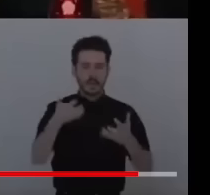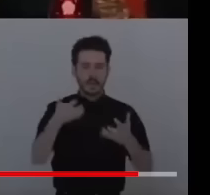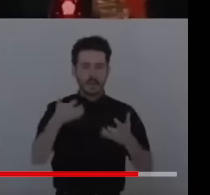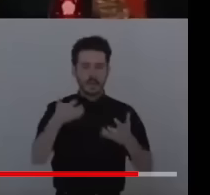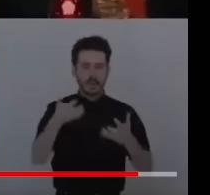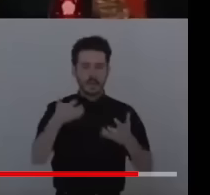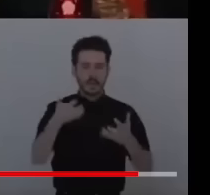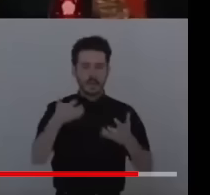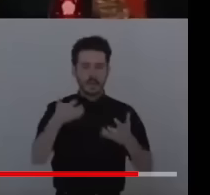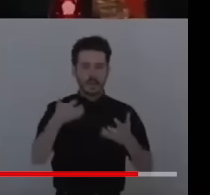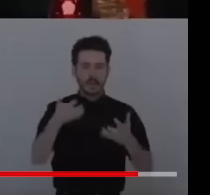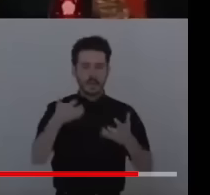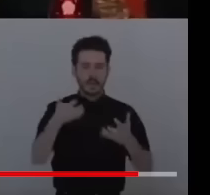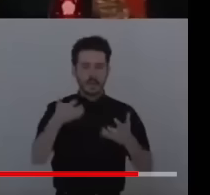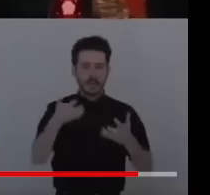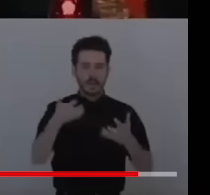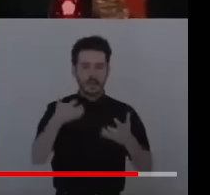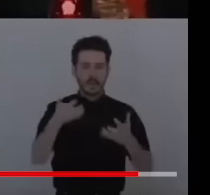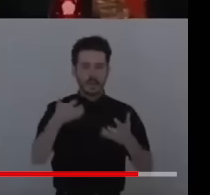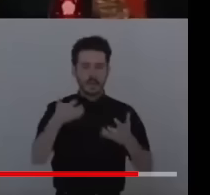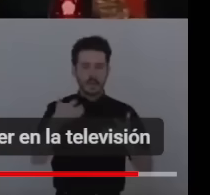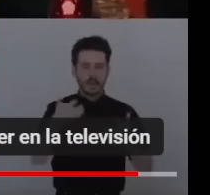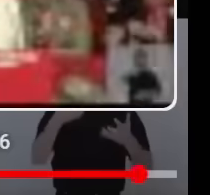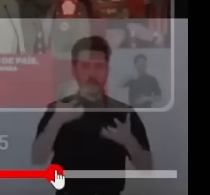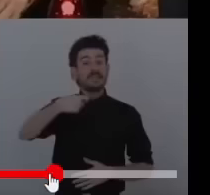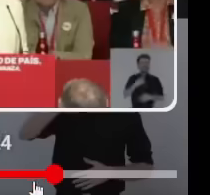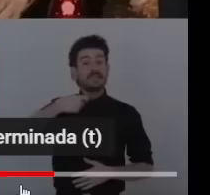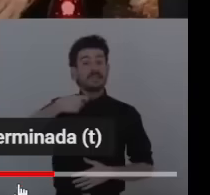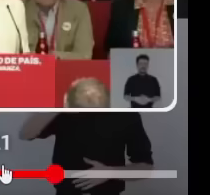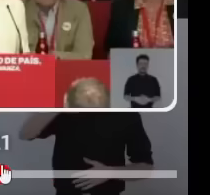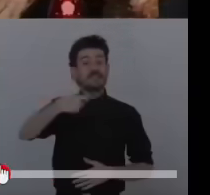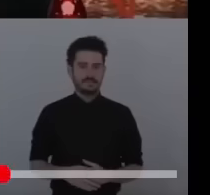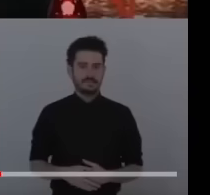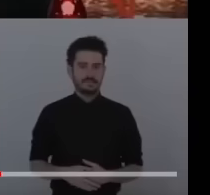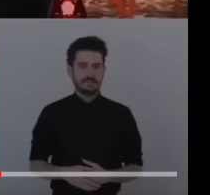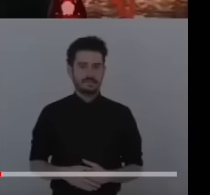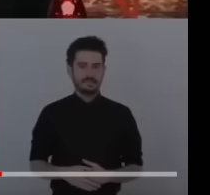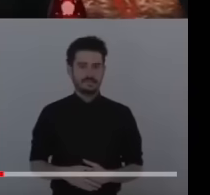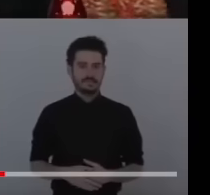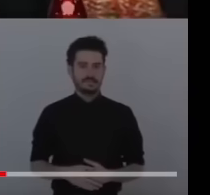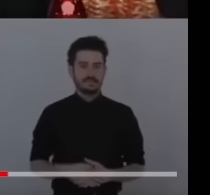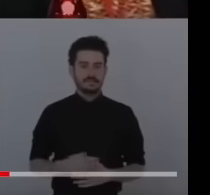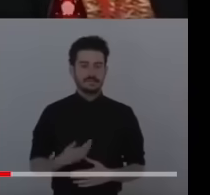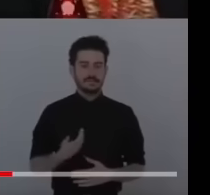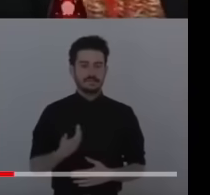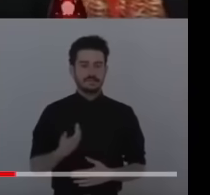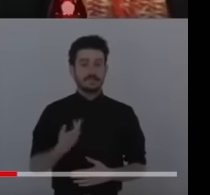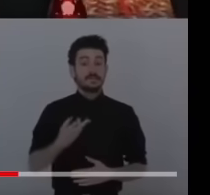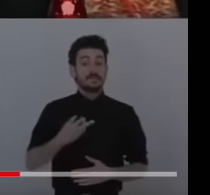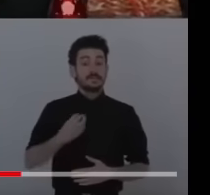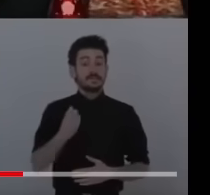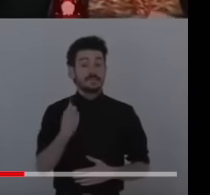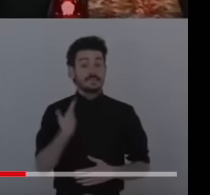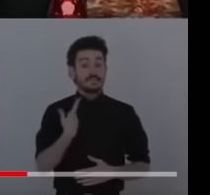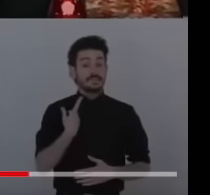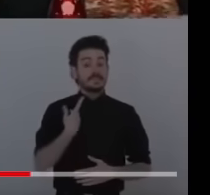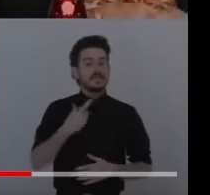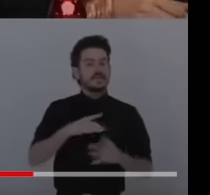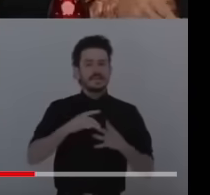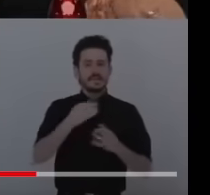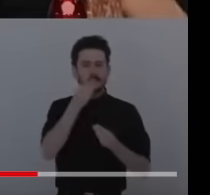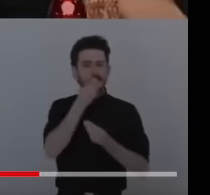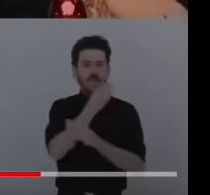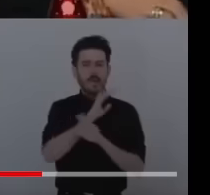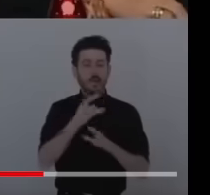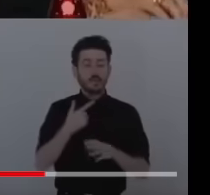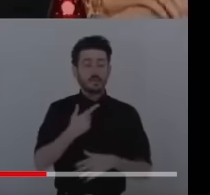merece la pena que ganen. Dilo otra vez, María Jesús Montero, que merece la pena que ganen los buenos. Dilo. Más enérgico, más decidido